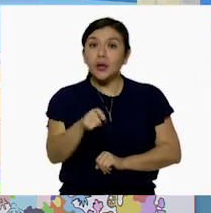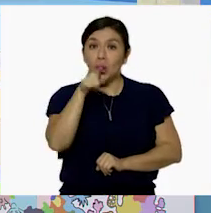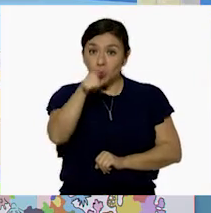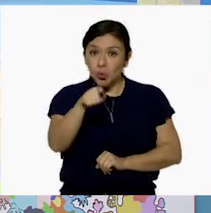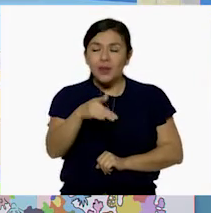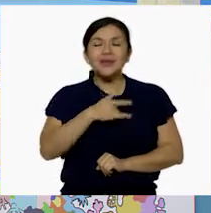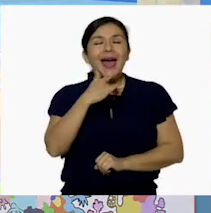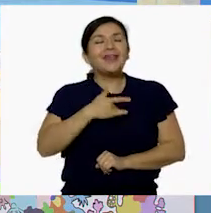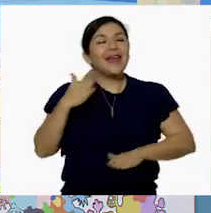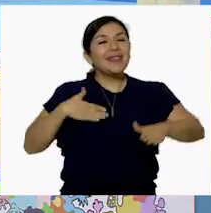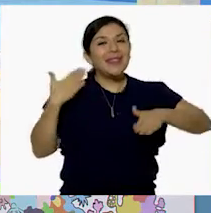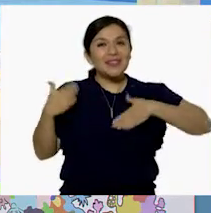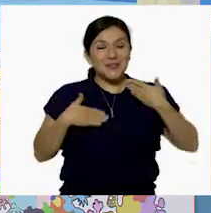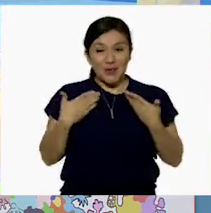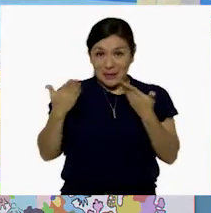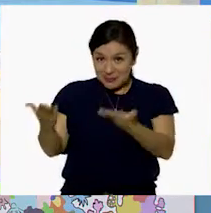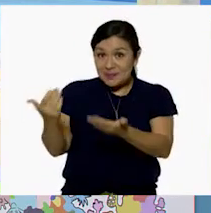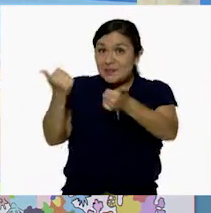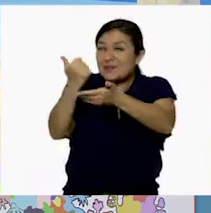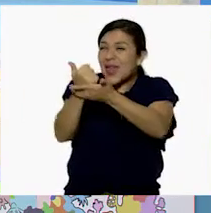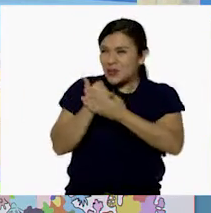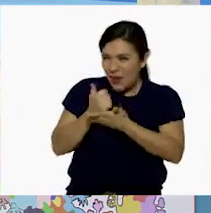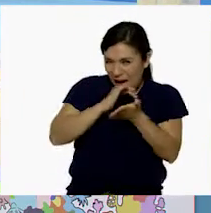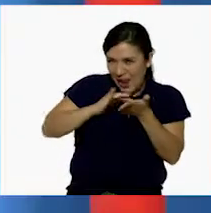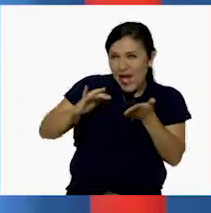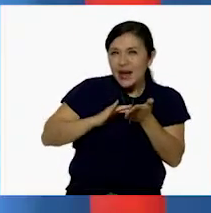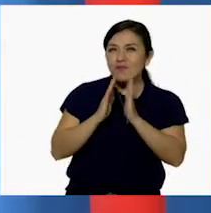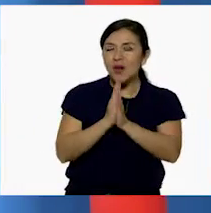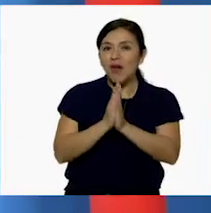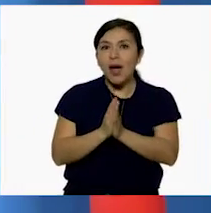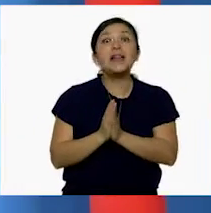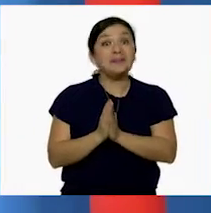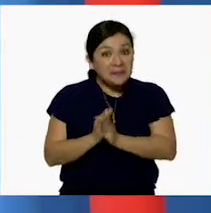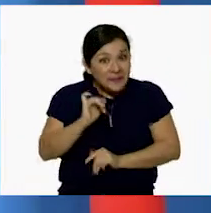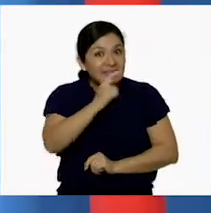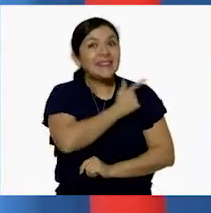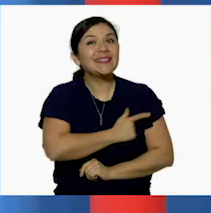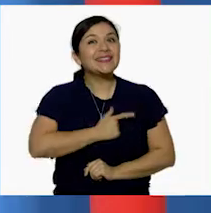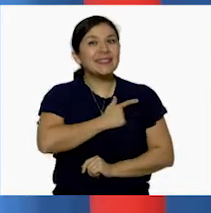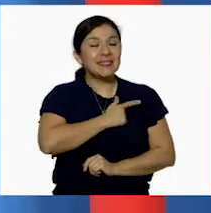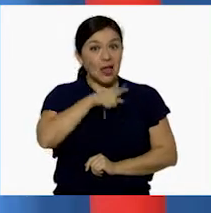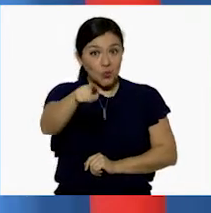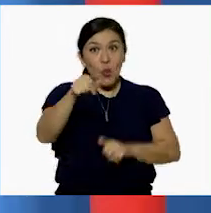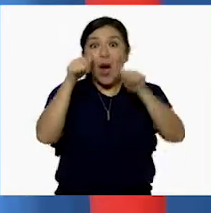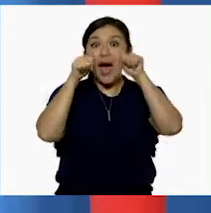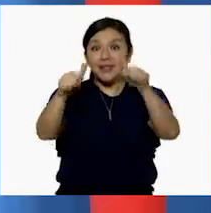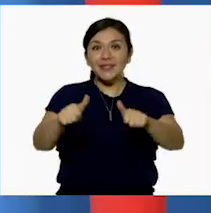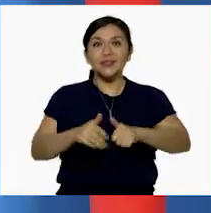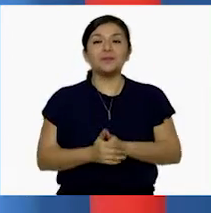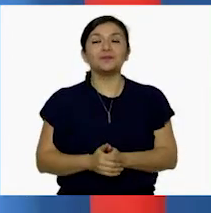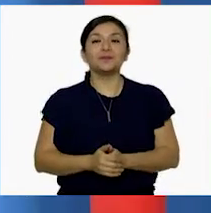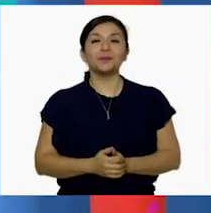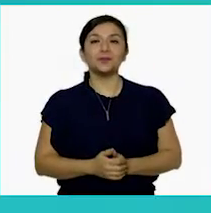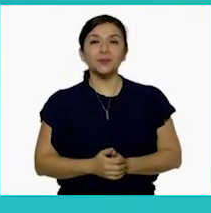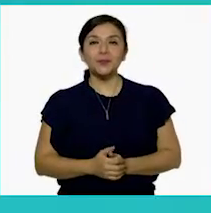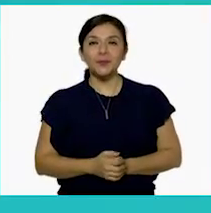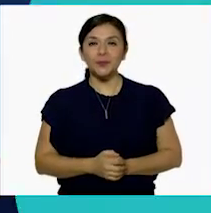lo disfruten. María, ¿me ayudas con la lectura? Por supuesto, Gaby. Pongan mucha atención y